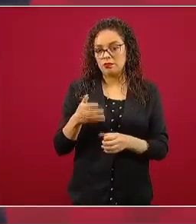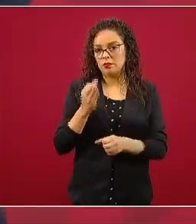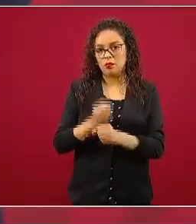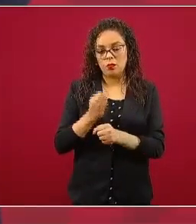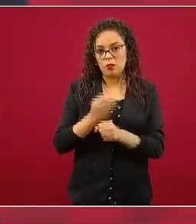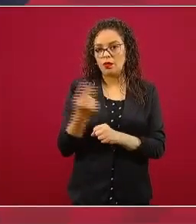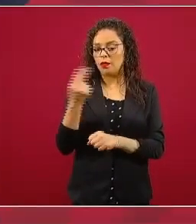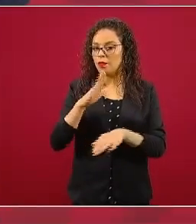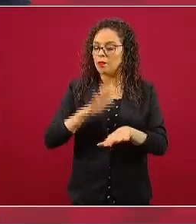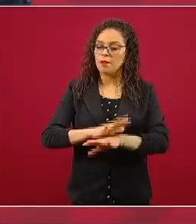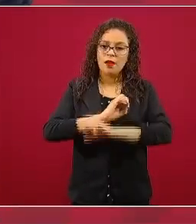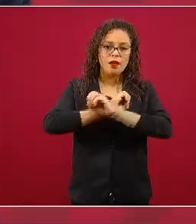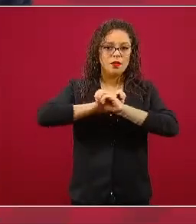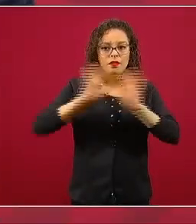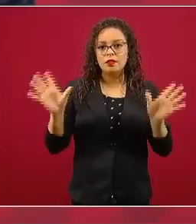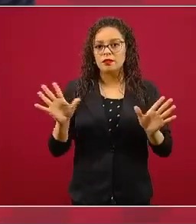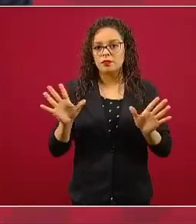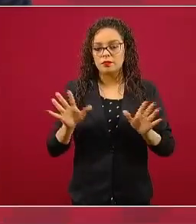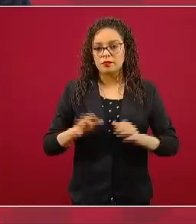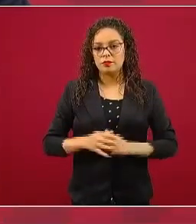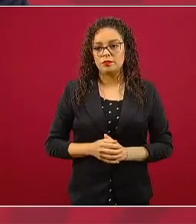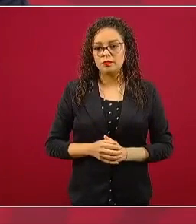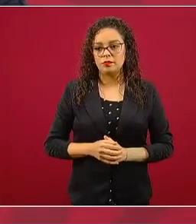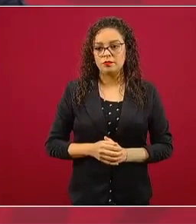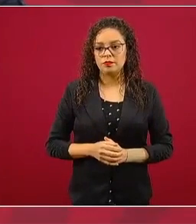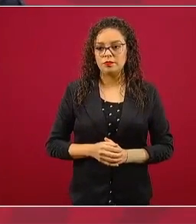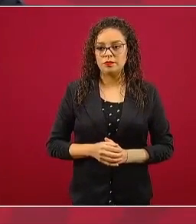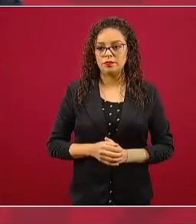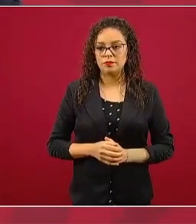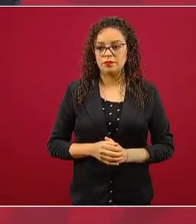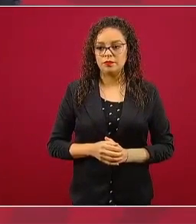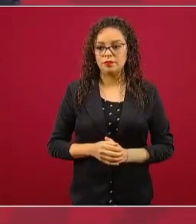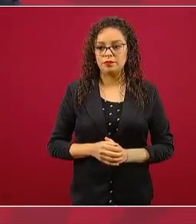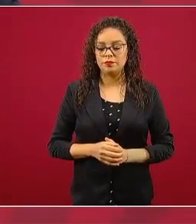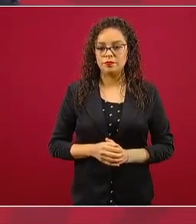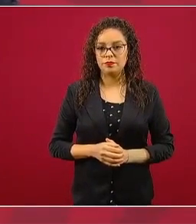claro, y conocer